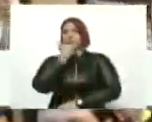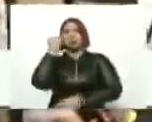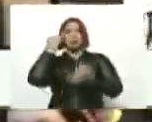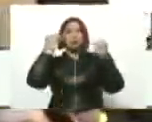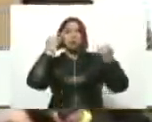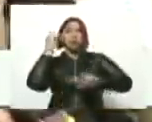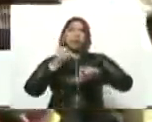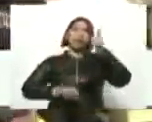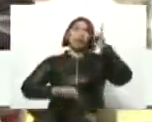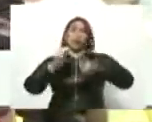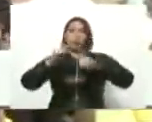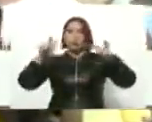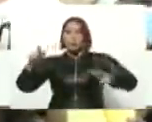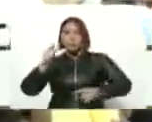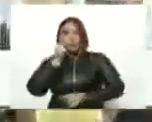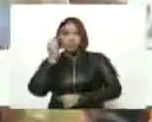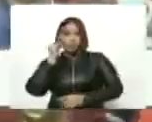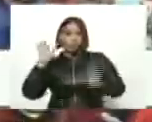de algunas.